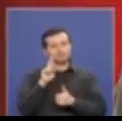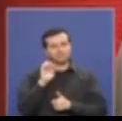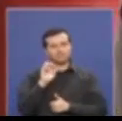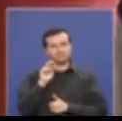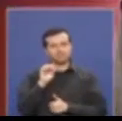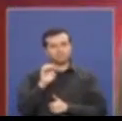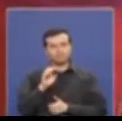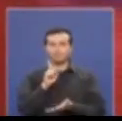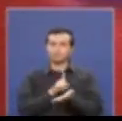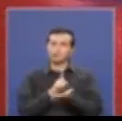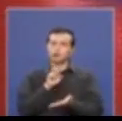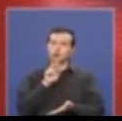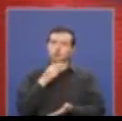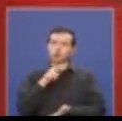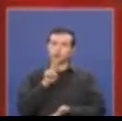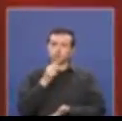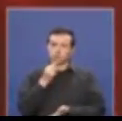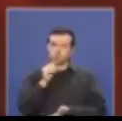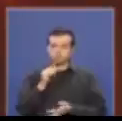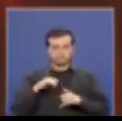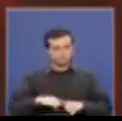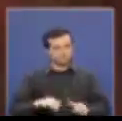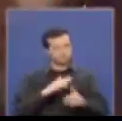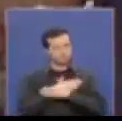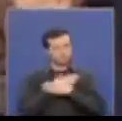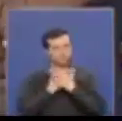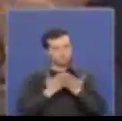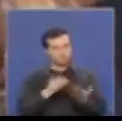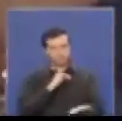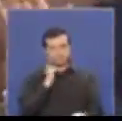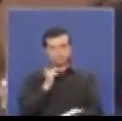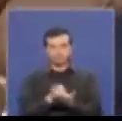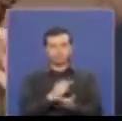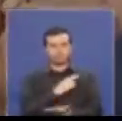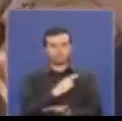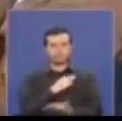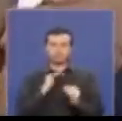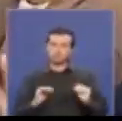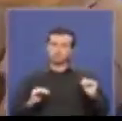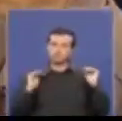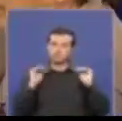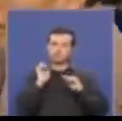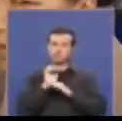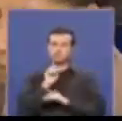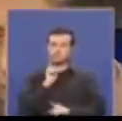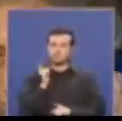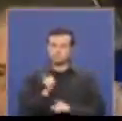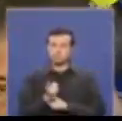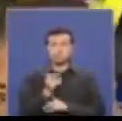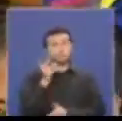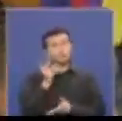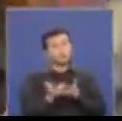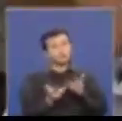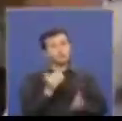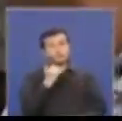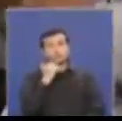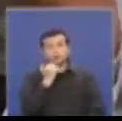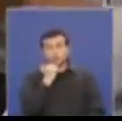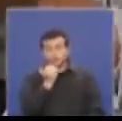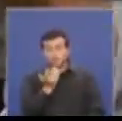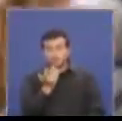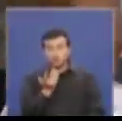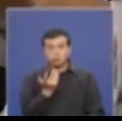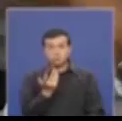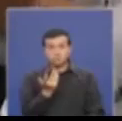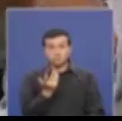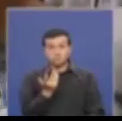Muy bien, doctor Hugo Ruiz. Adelante. Esas maravillosas, buenas universidades de la patria. Y si en algo no debemos